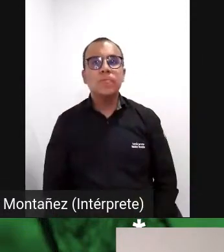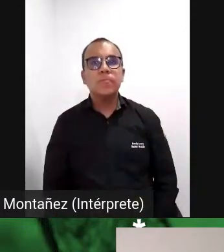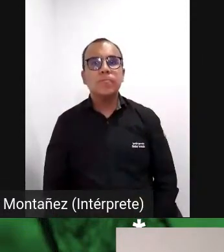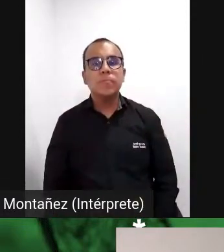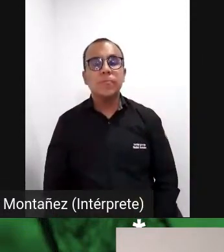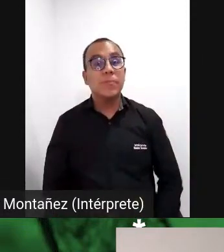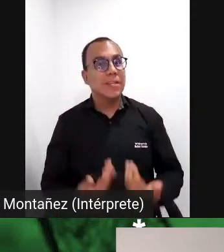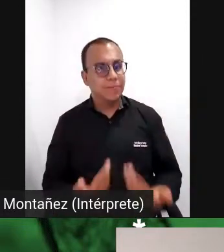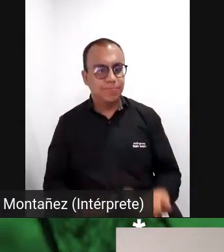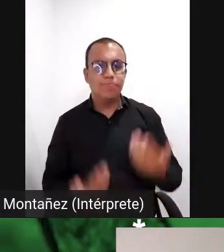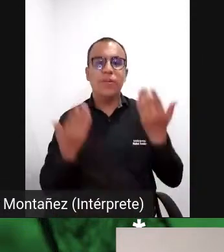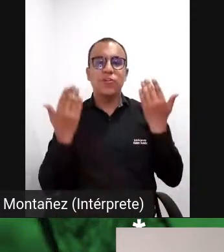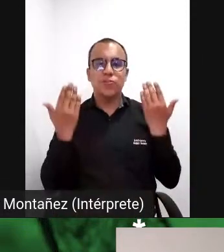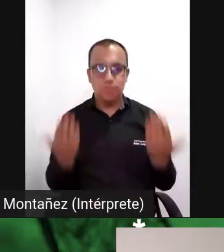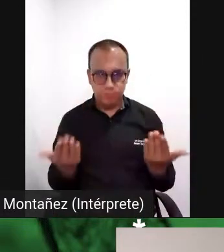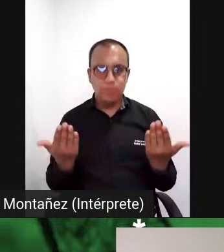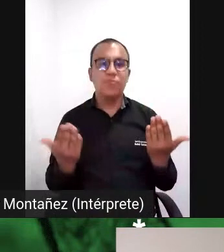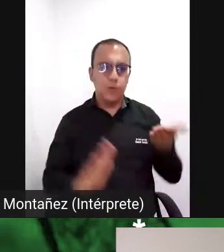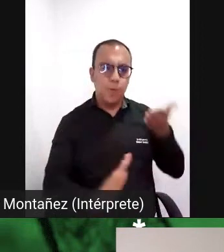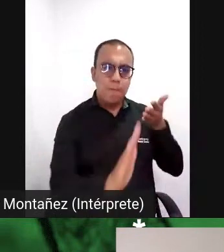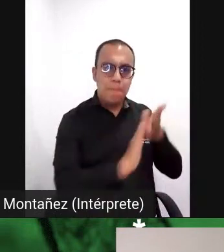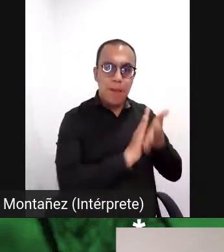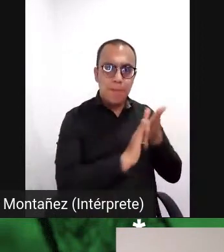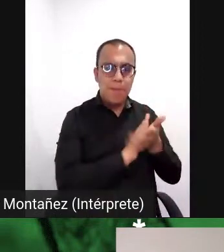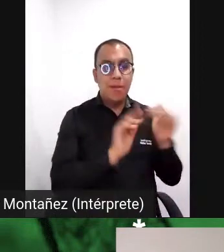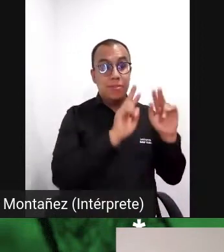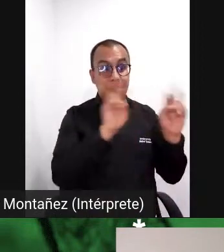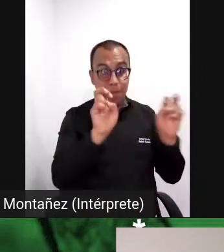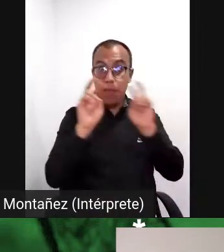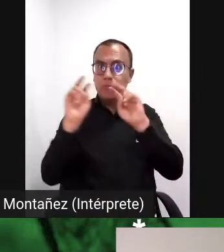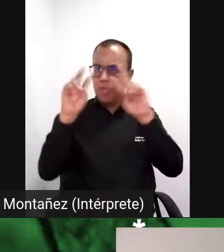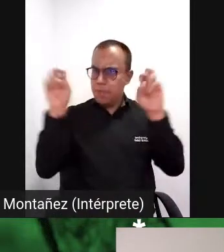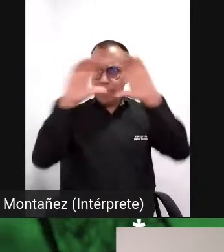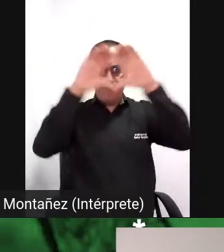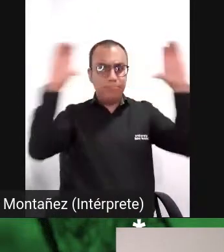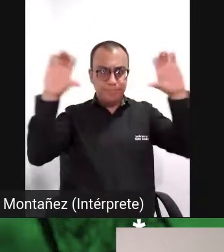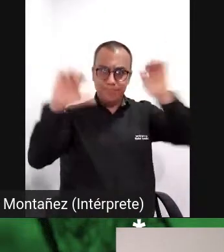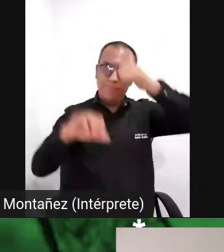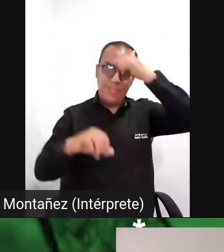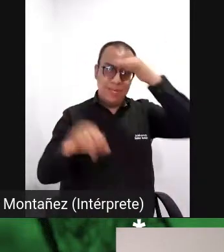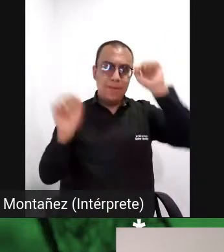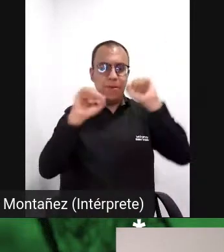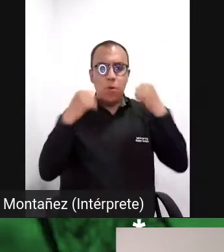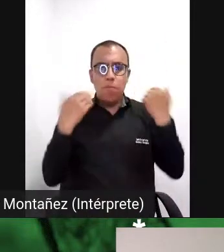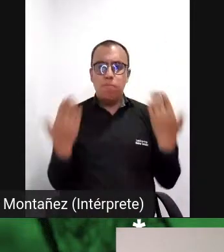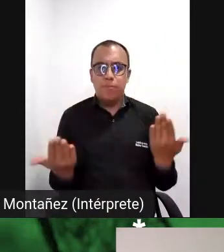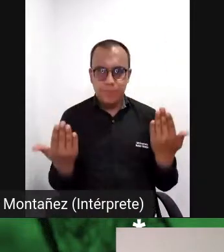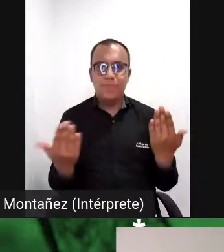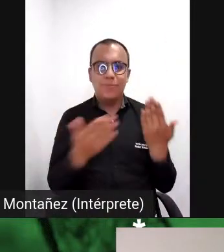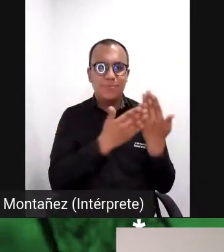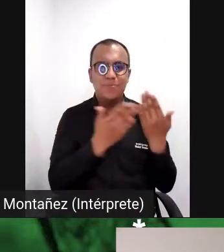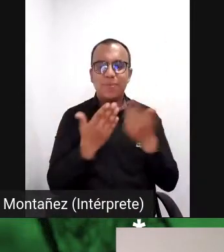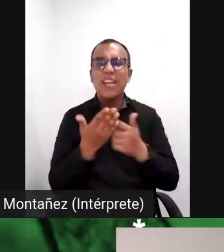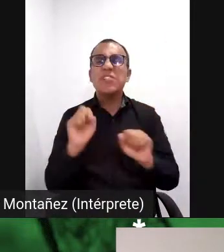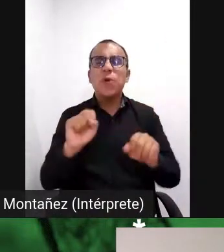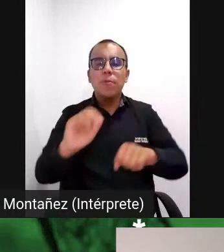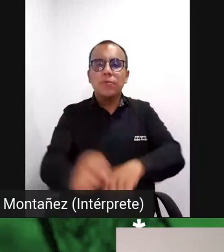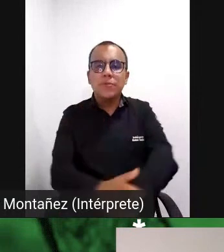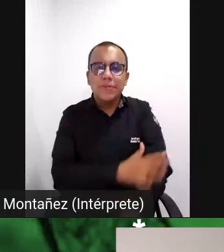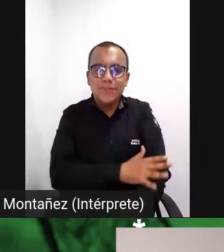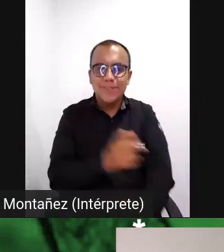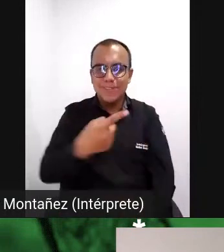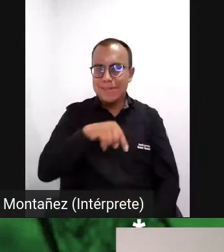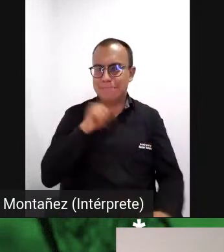Pero son dos relatos distintos. El gran tema es el mismo, la gran problemática es sensibilizar, es